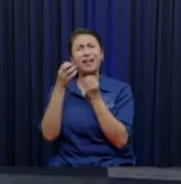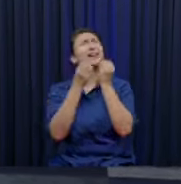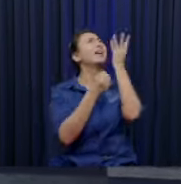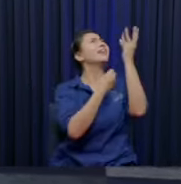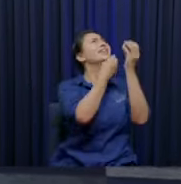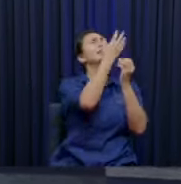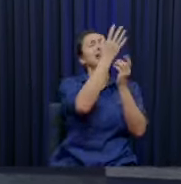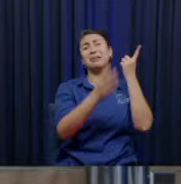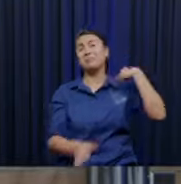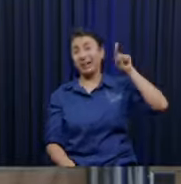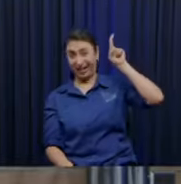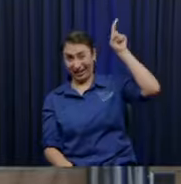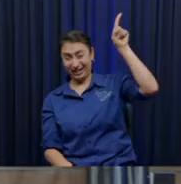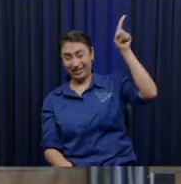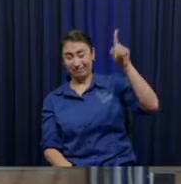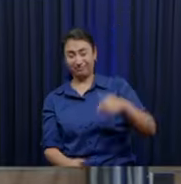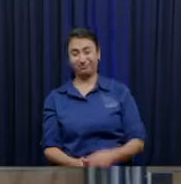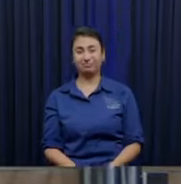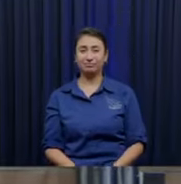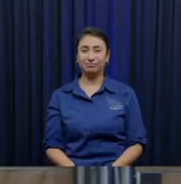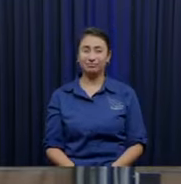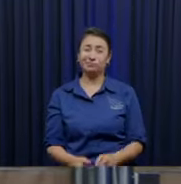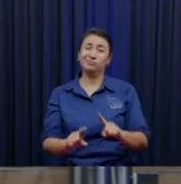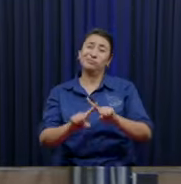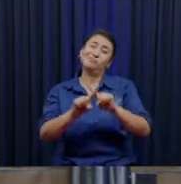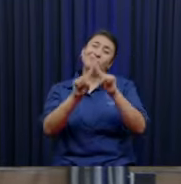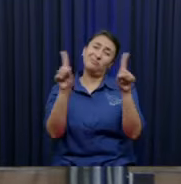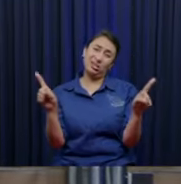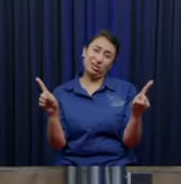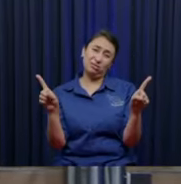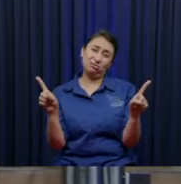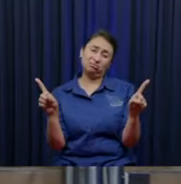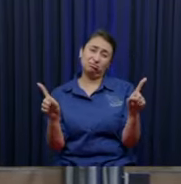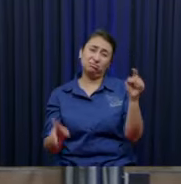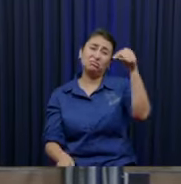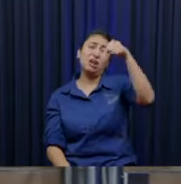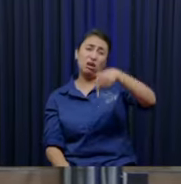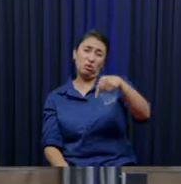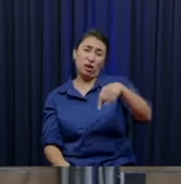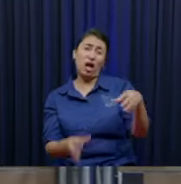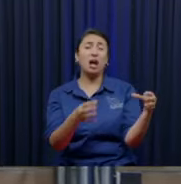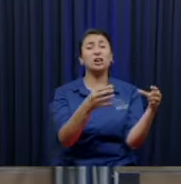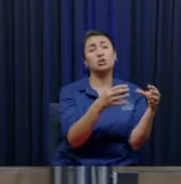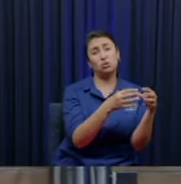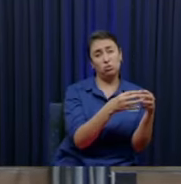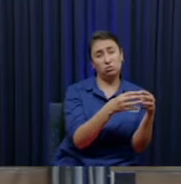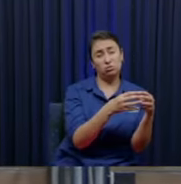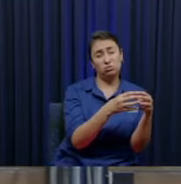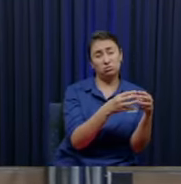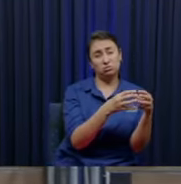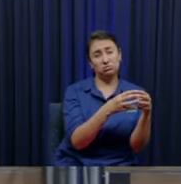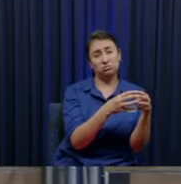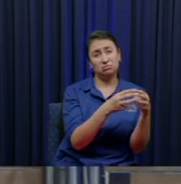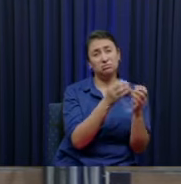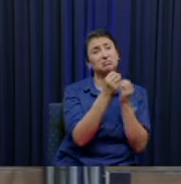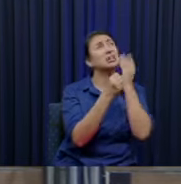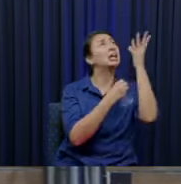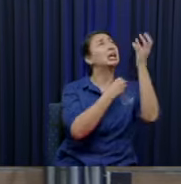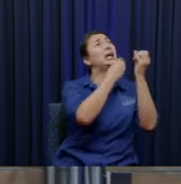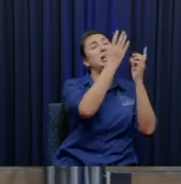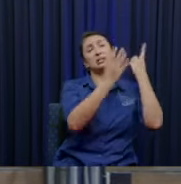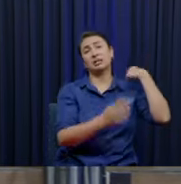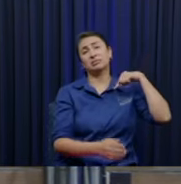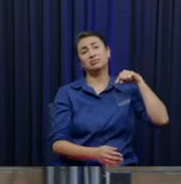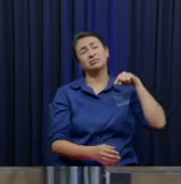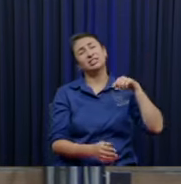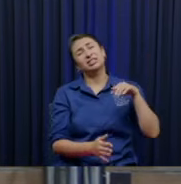Porque a veces cantan, somos la generación que canta para Dios, somos